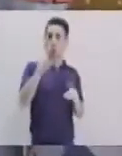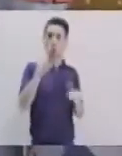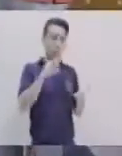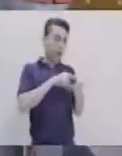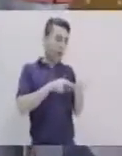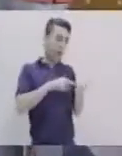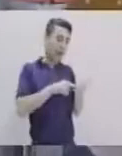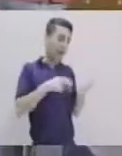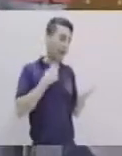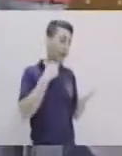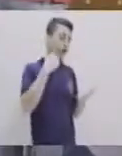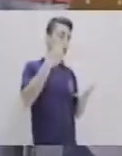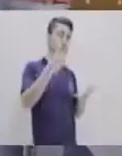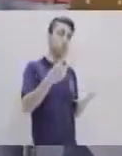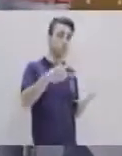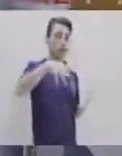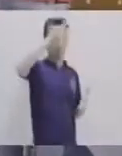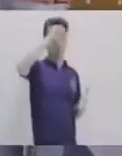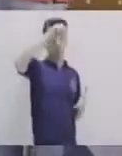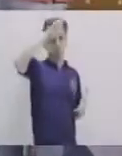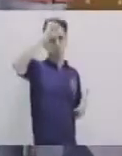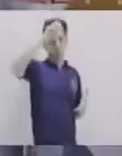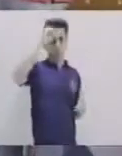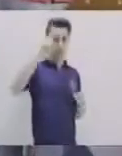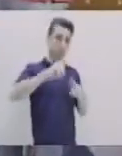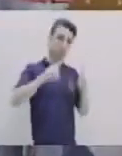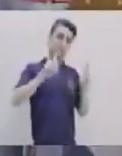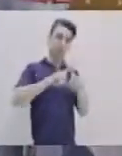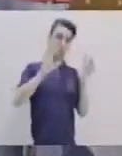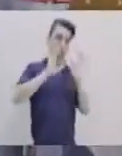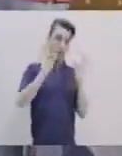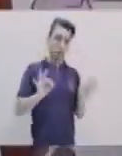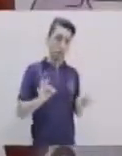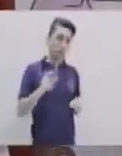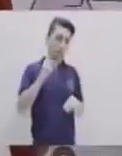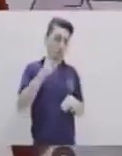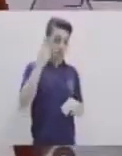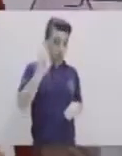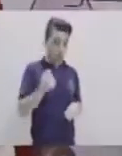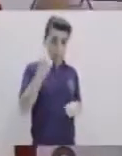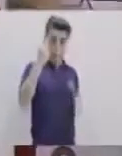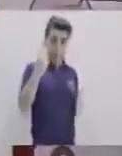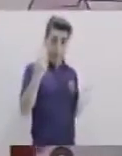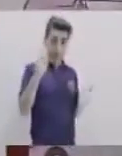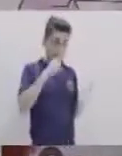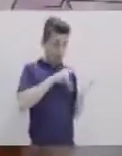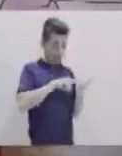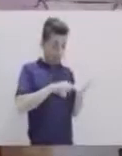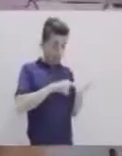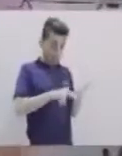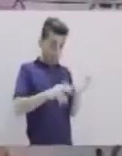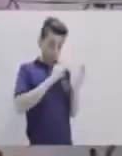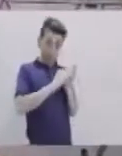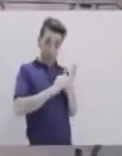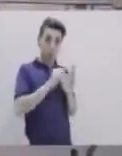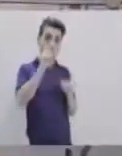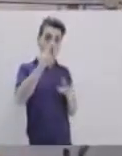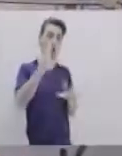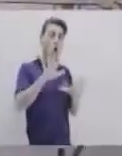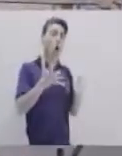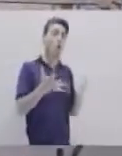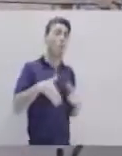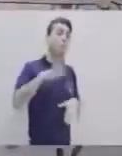todos aprendemos de diferente forma. Claro. Entonces, para hacer una comprensión del texto, tú tienes que realizar la forma en la que a ti se te